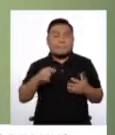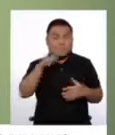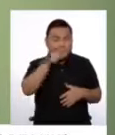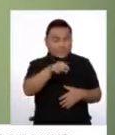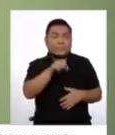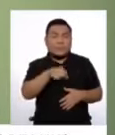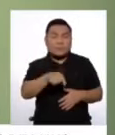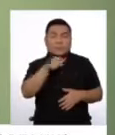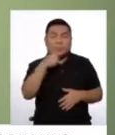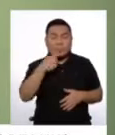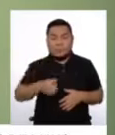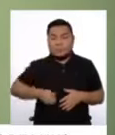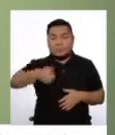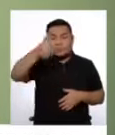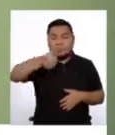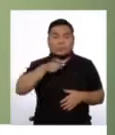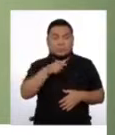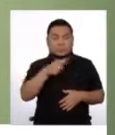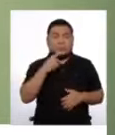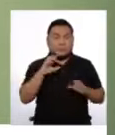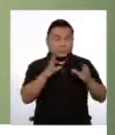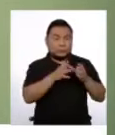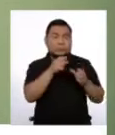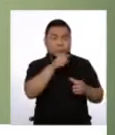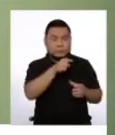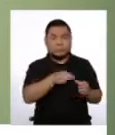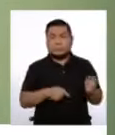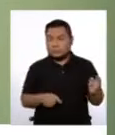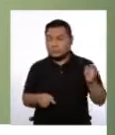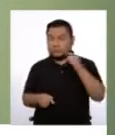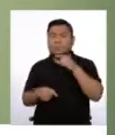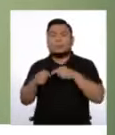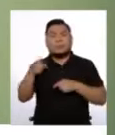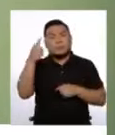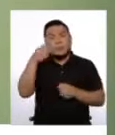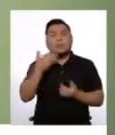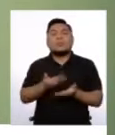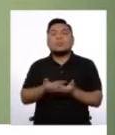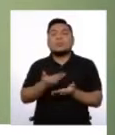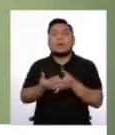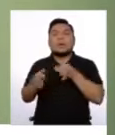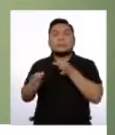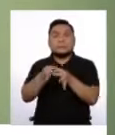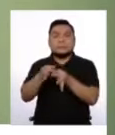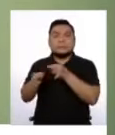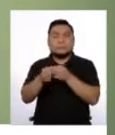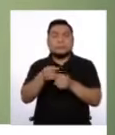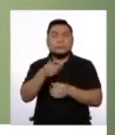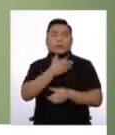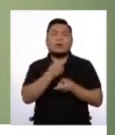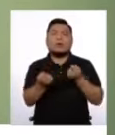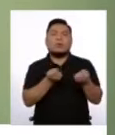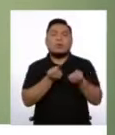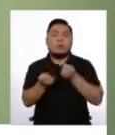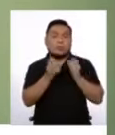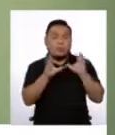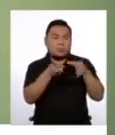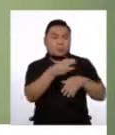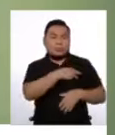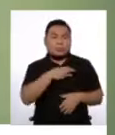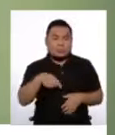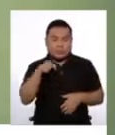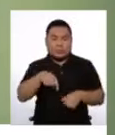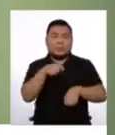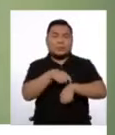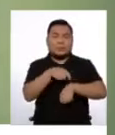presidente del Consejo concurrirá para sustentar, para defender sus actos de gobierno en este periodo